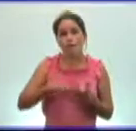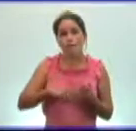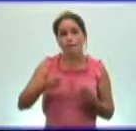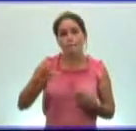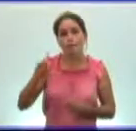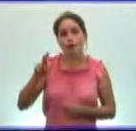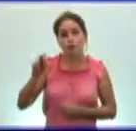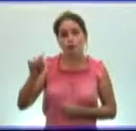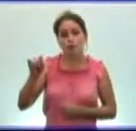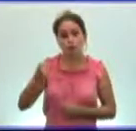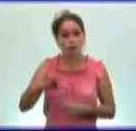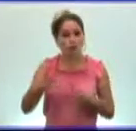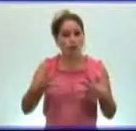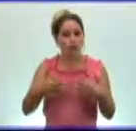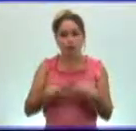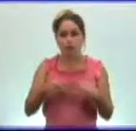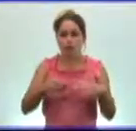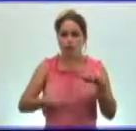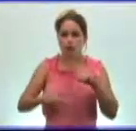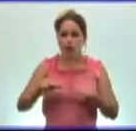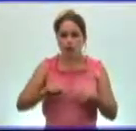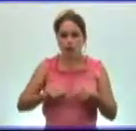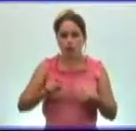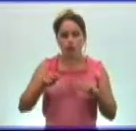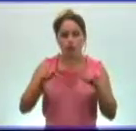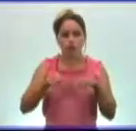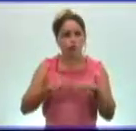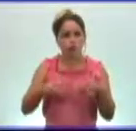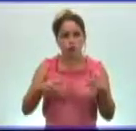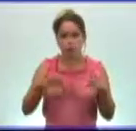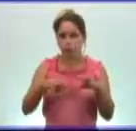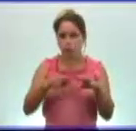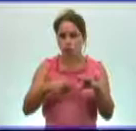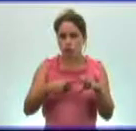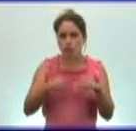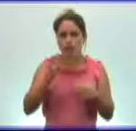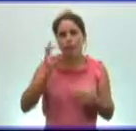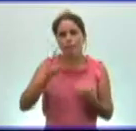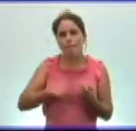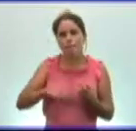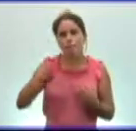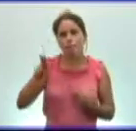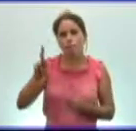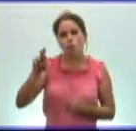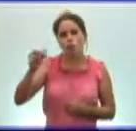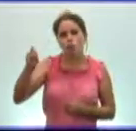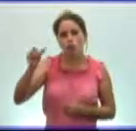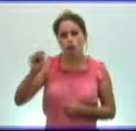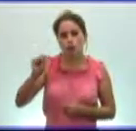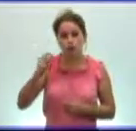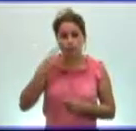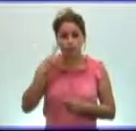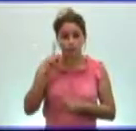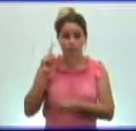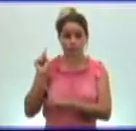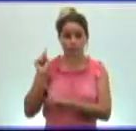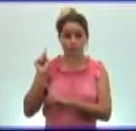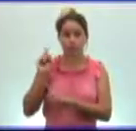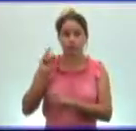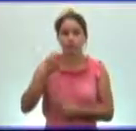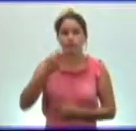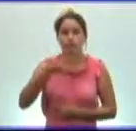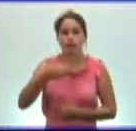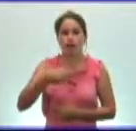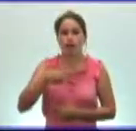enlace químico, ya que estos son para sustancias puras. En el caso de esta sustancia, tenemos que tener en